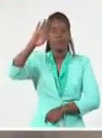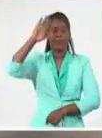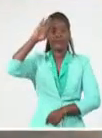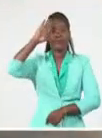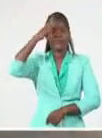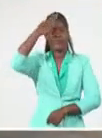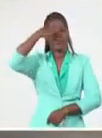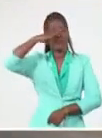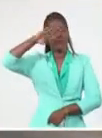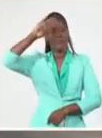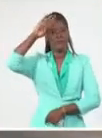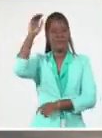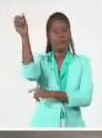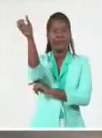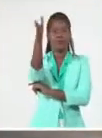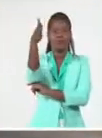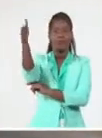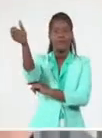mía